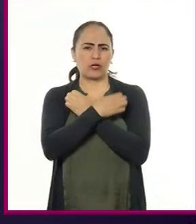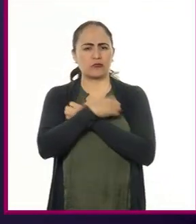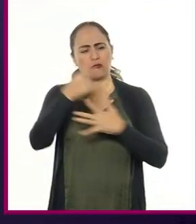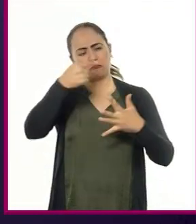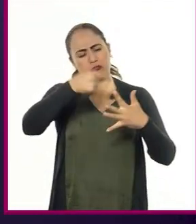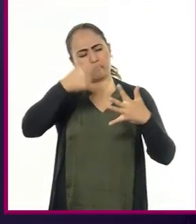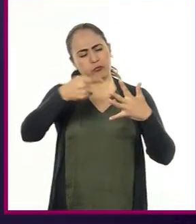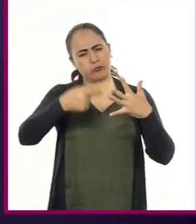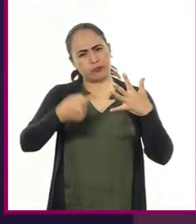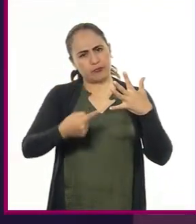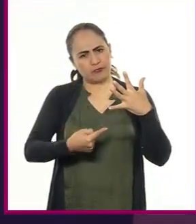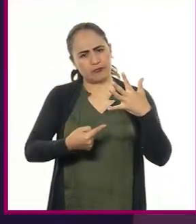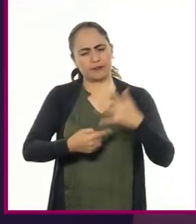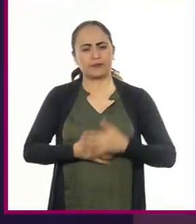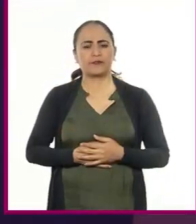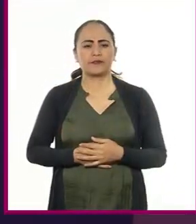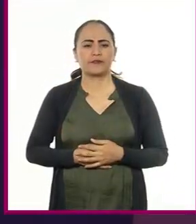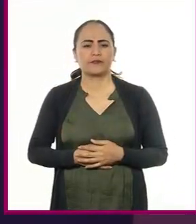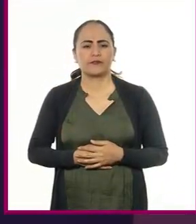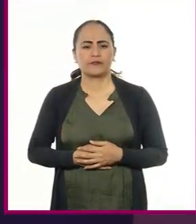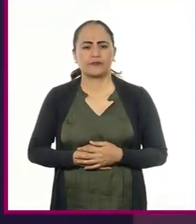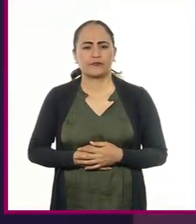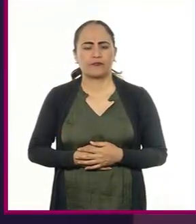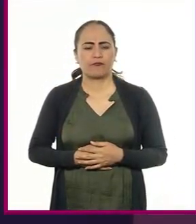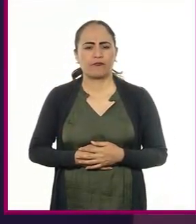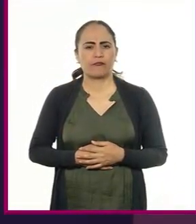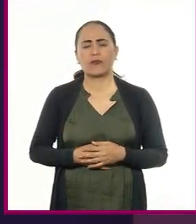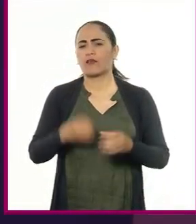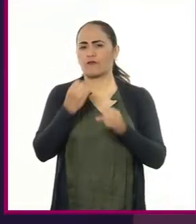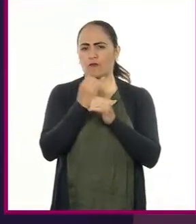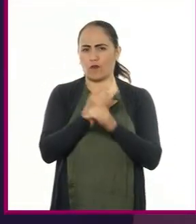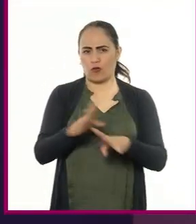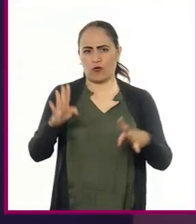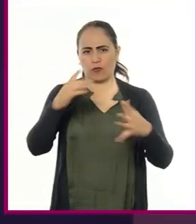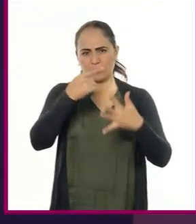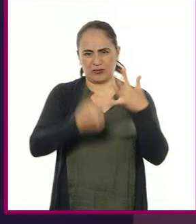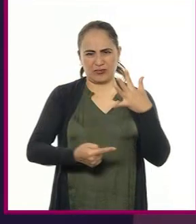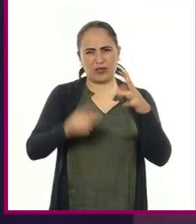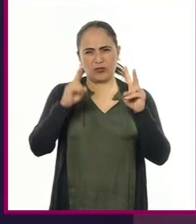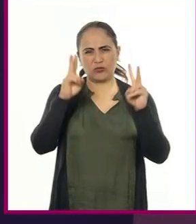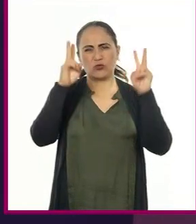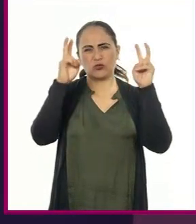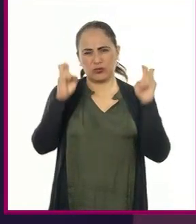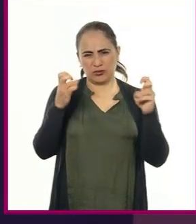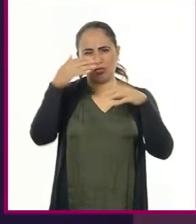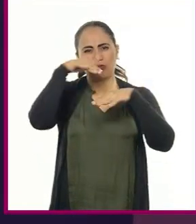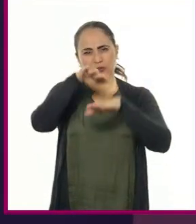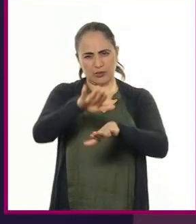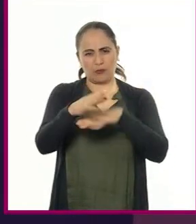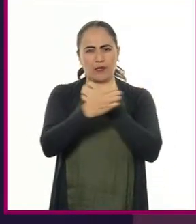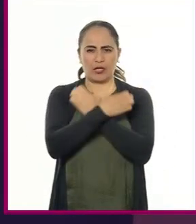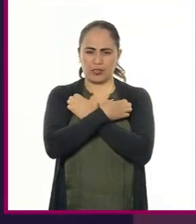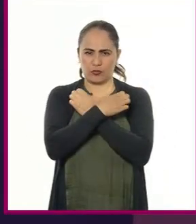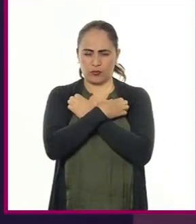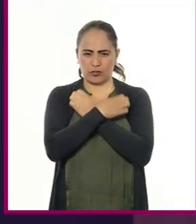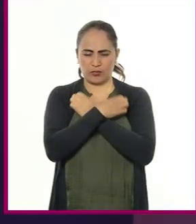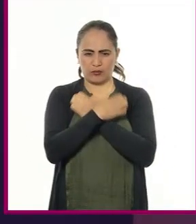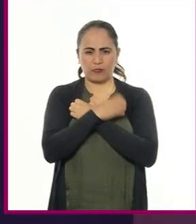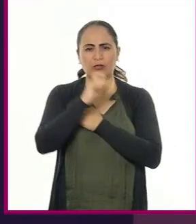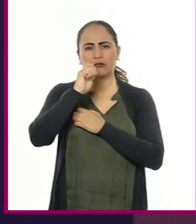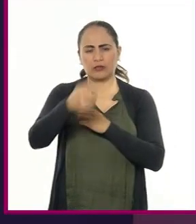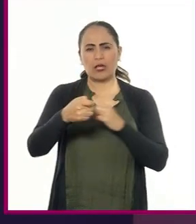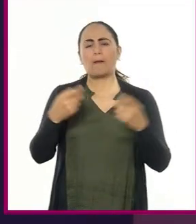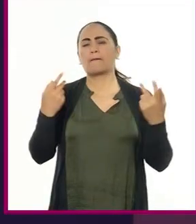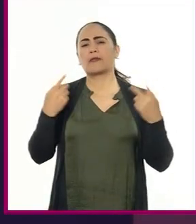mencionar algunos. Dentro de las bases de datos en el tema educativo, se conoce sobre la asistencia